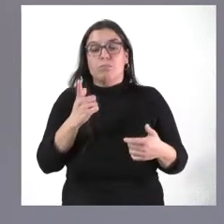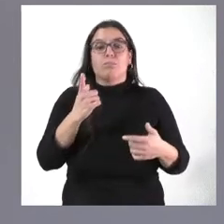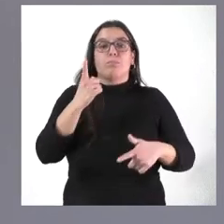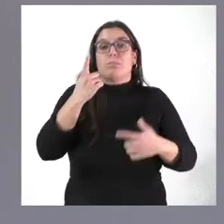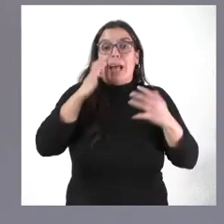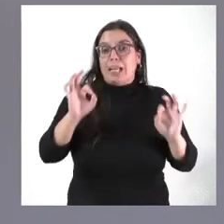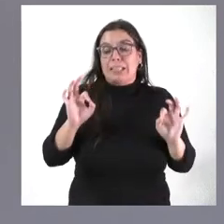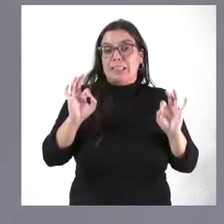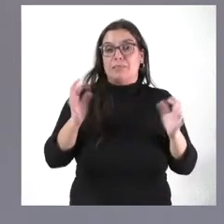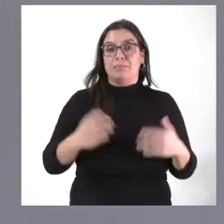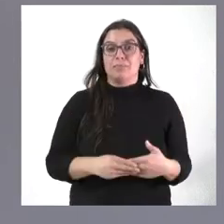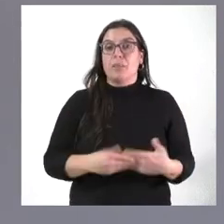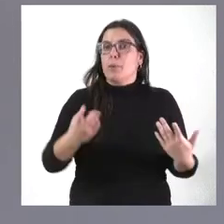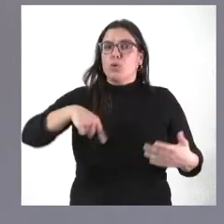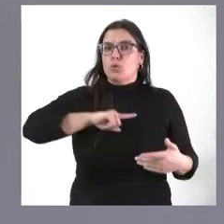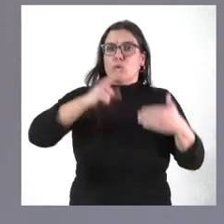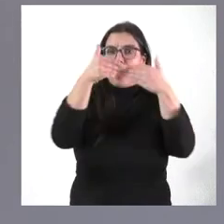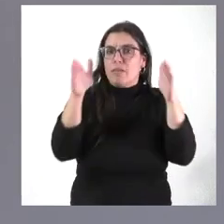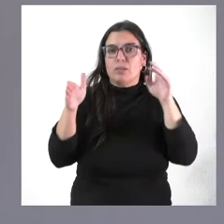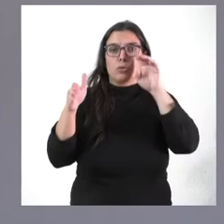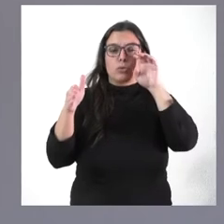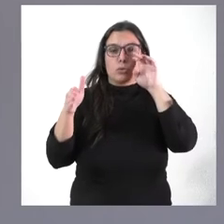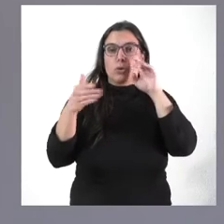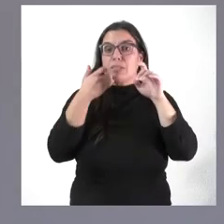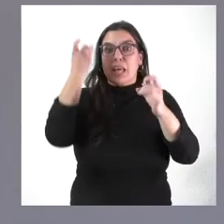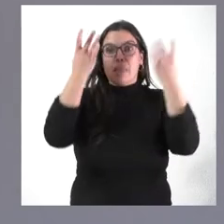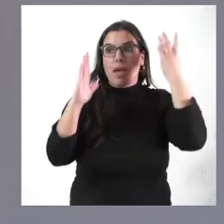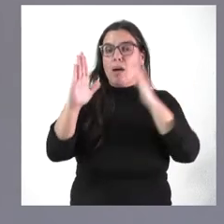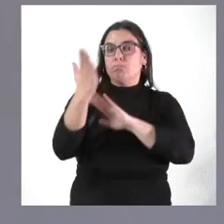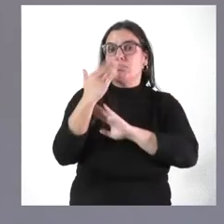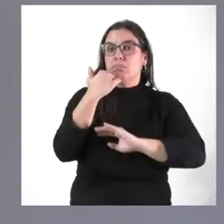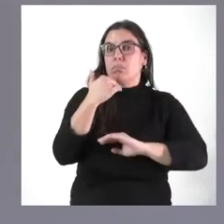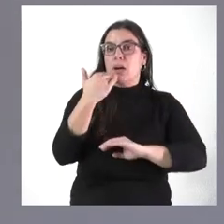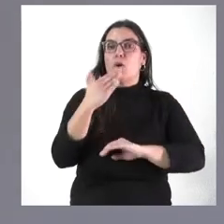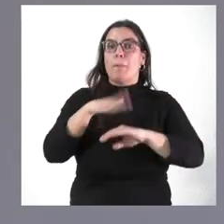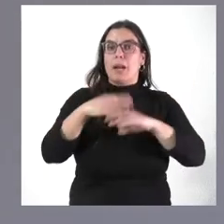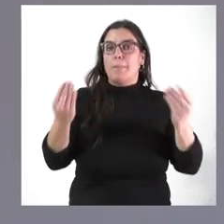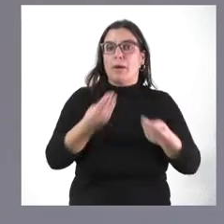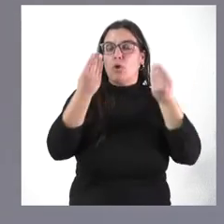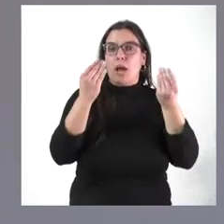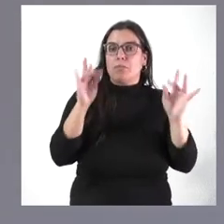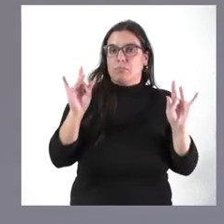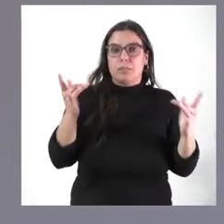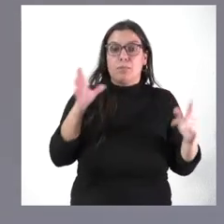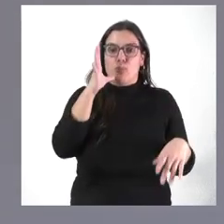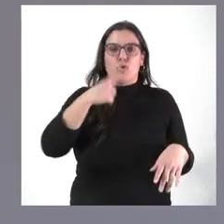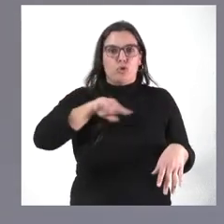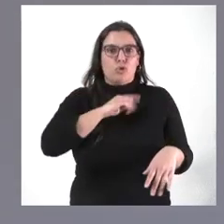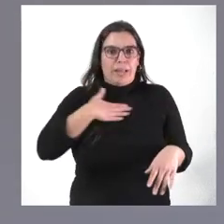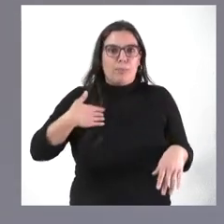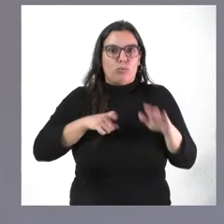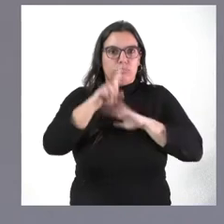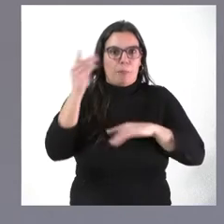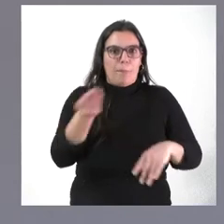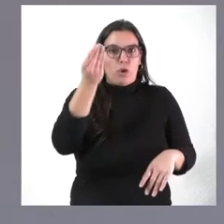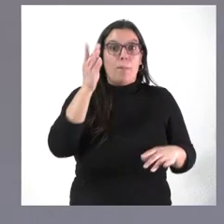es la realidad en todo caso Estamos abiertos a cualquier tipo de sugerencia En ese sentido para que podamos mejorar porque nuestra ambición es seguir mejorando pero también